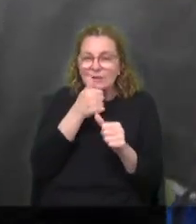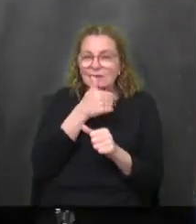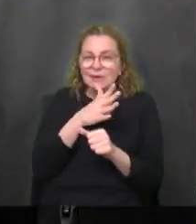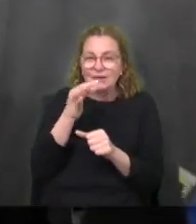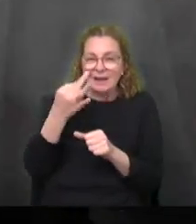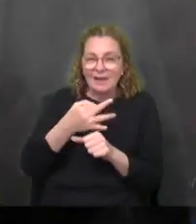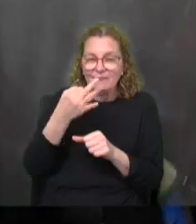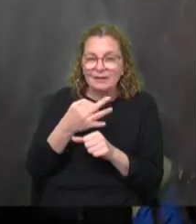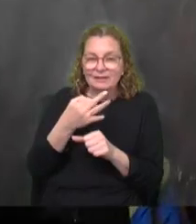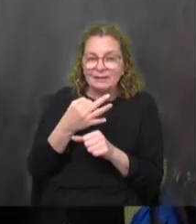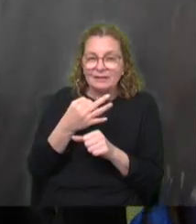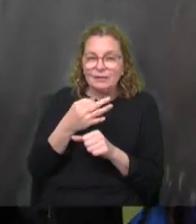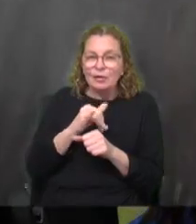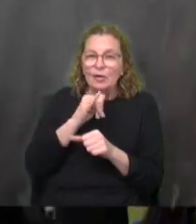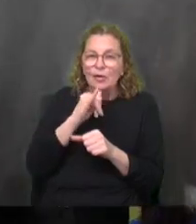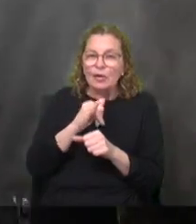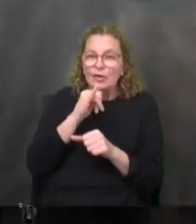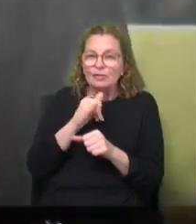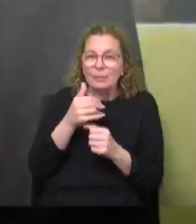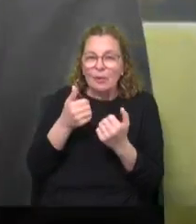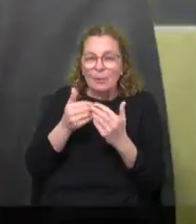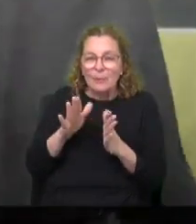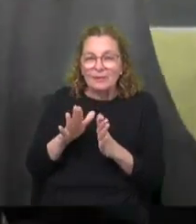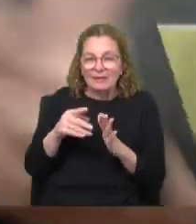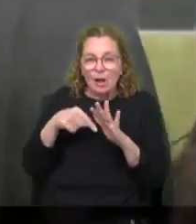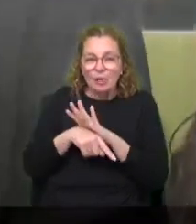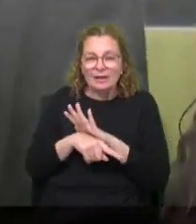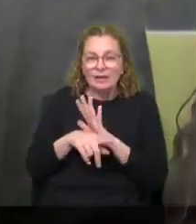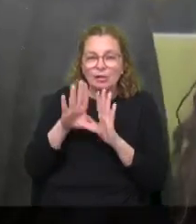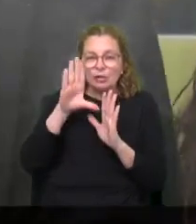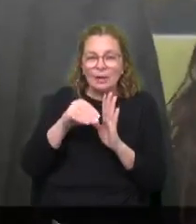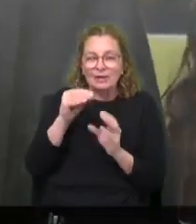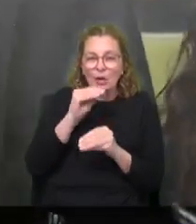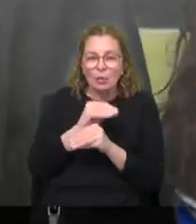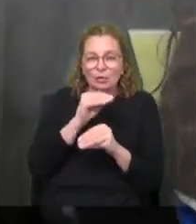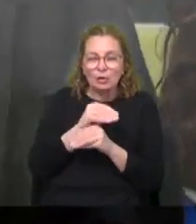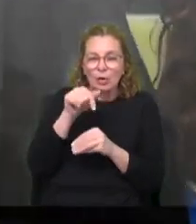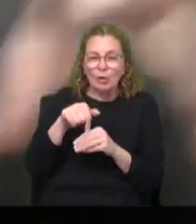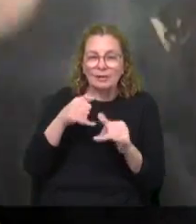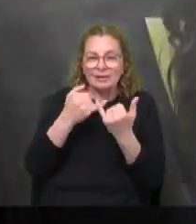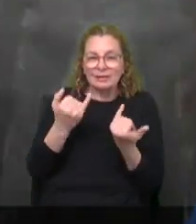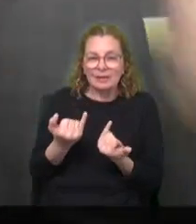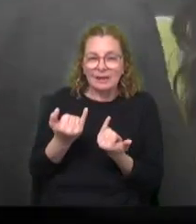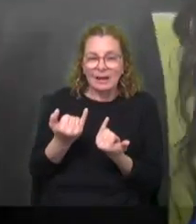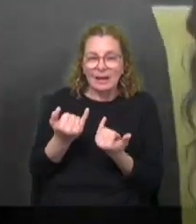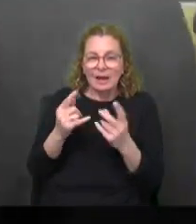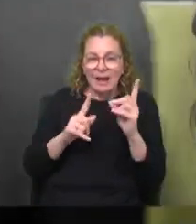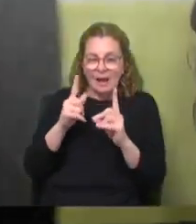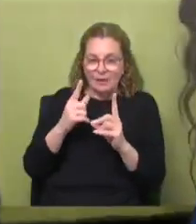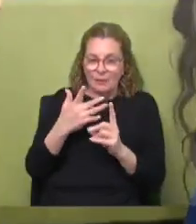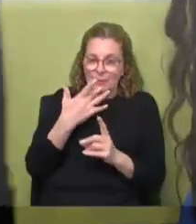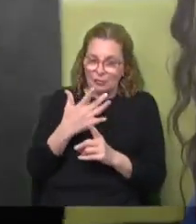que contamos el inicio y el origen de toda esta cultura que hoy en día es una cosa magnífica,